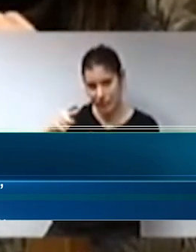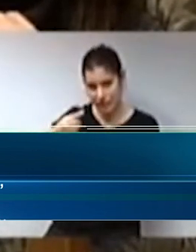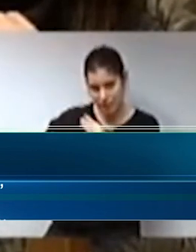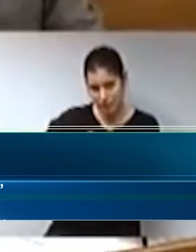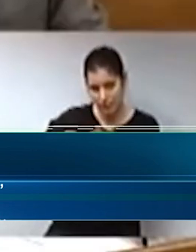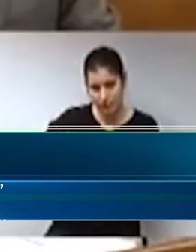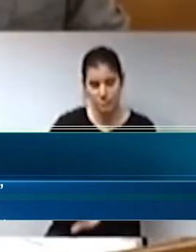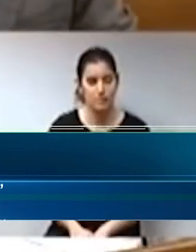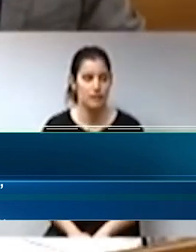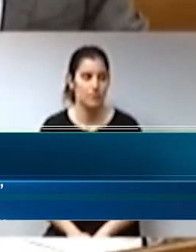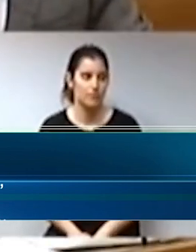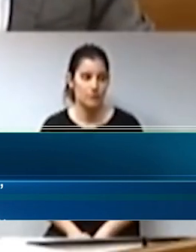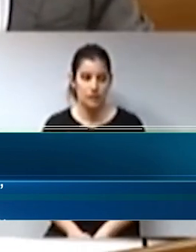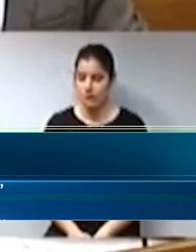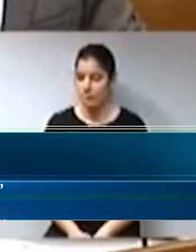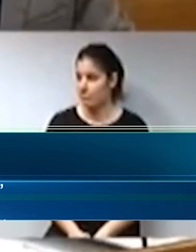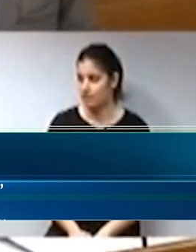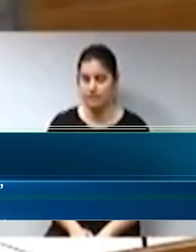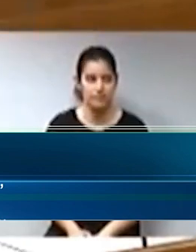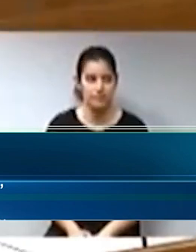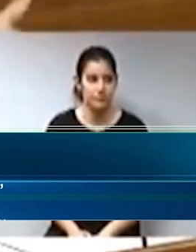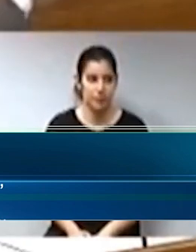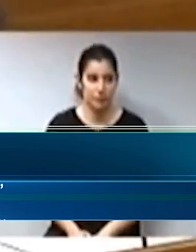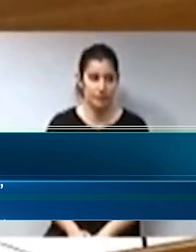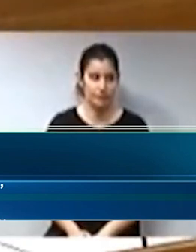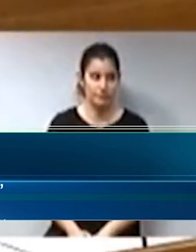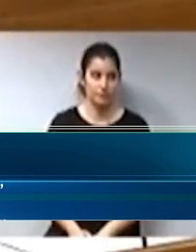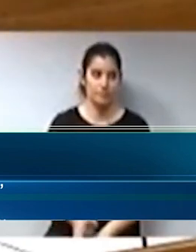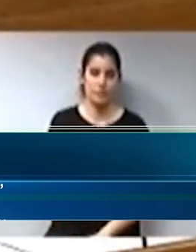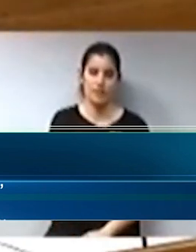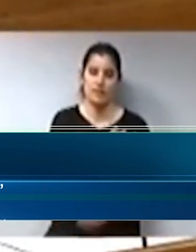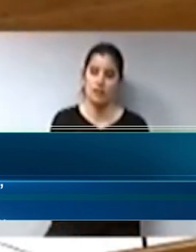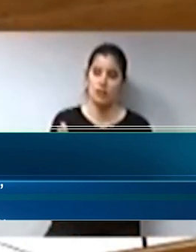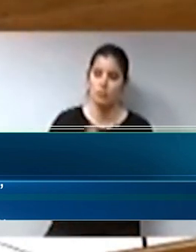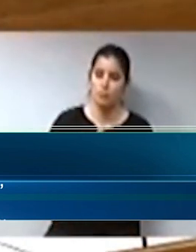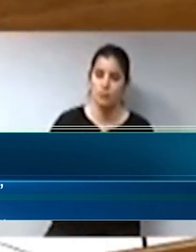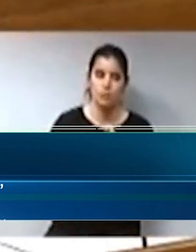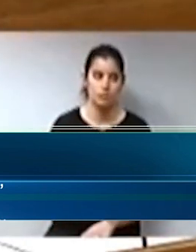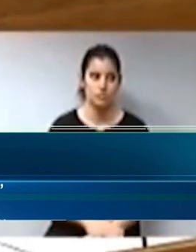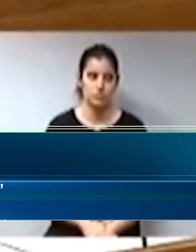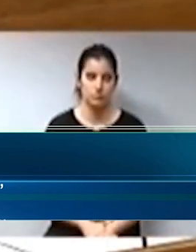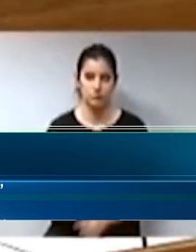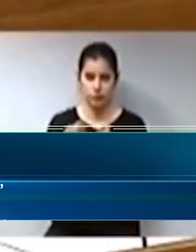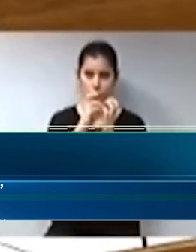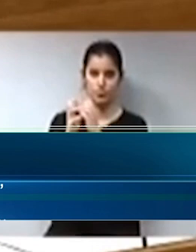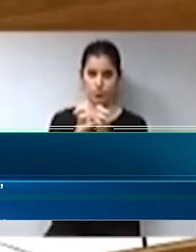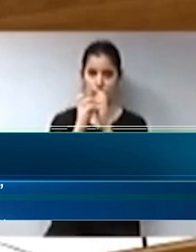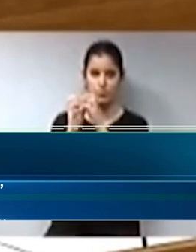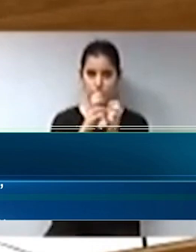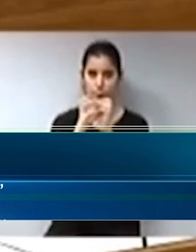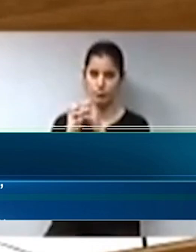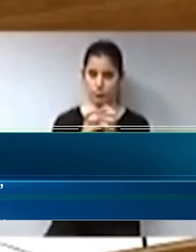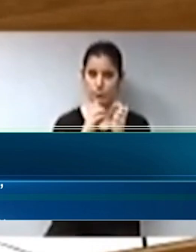socio de gobierno, digo que sí, vamos a iniciar la tramitación parlamentaria, hago una moratoria de un año, con lo cual se aplicaría a finales